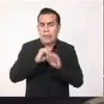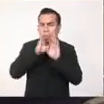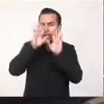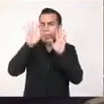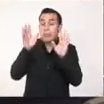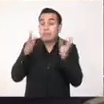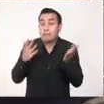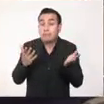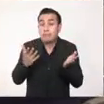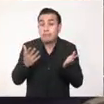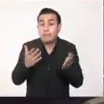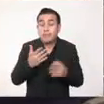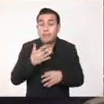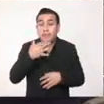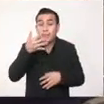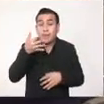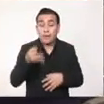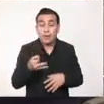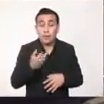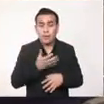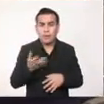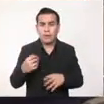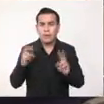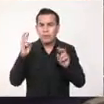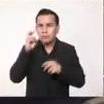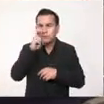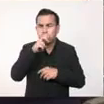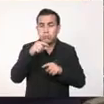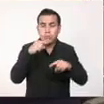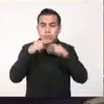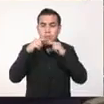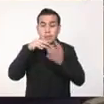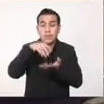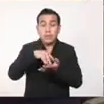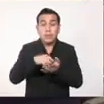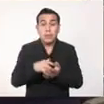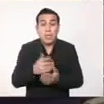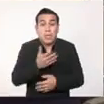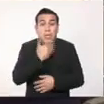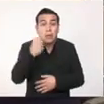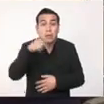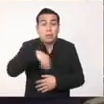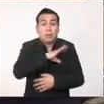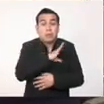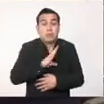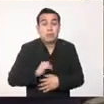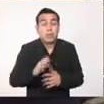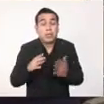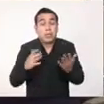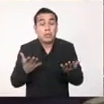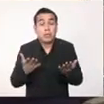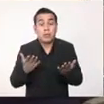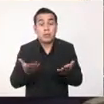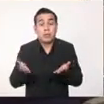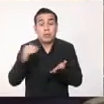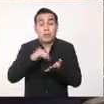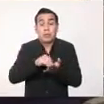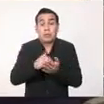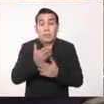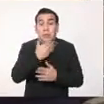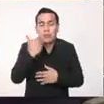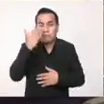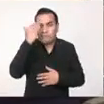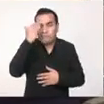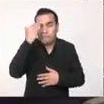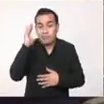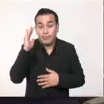total. Es extraño eso en las democracias, pero así pasó. ¿Cuándo va a volver a pasar? No lo